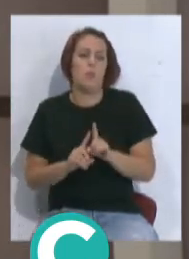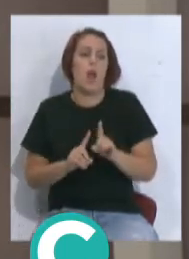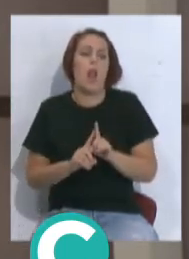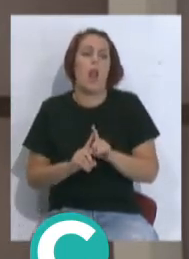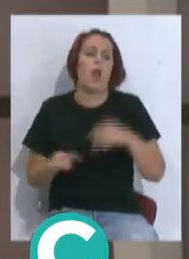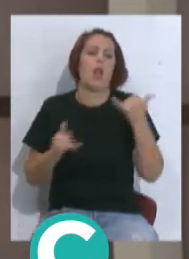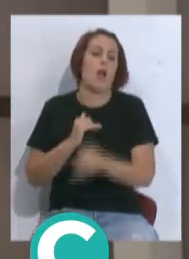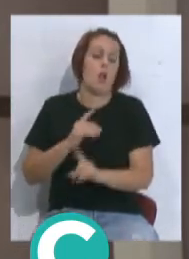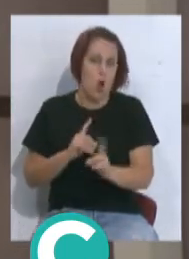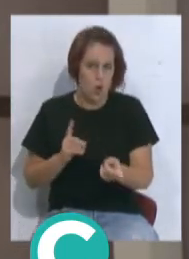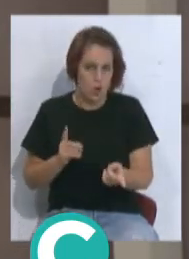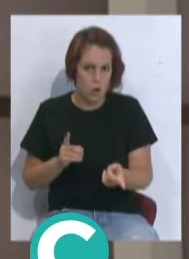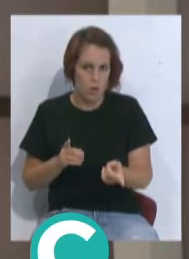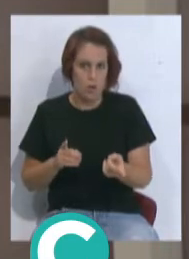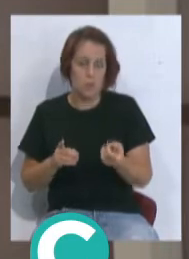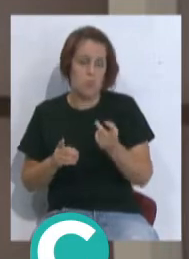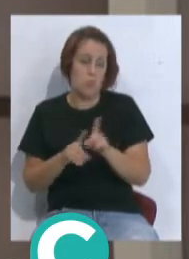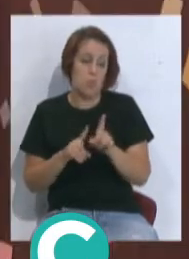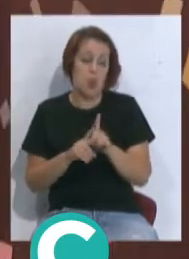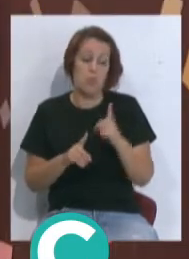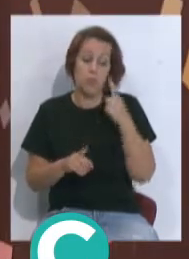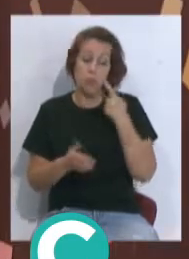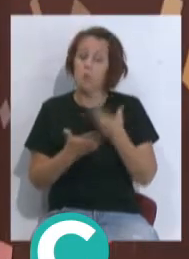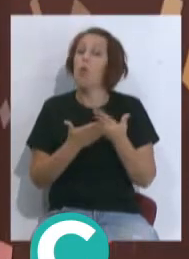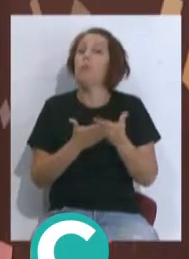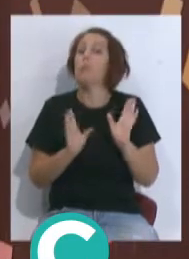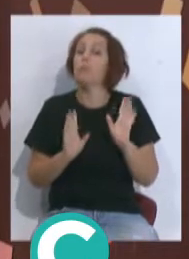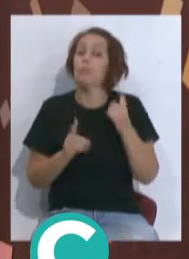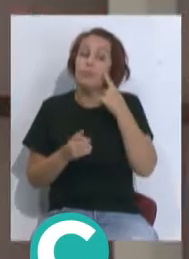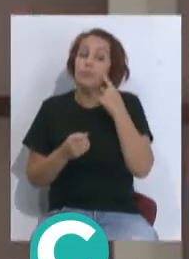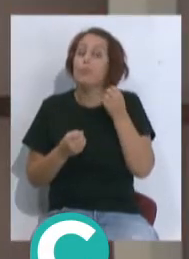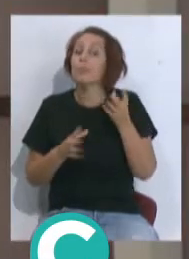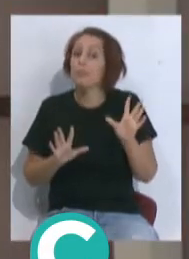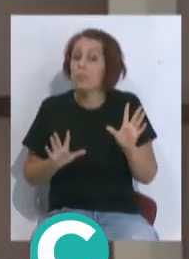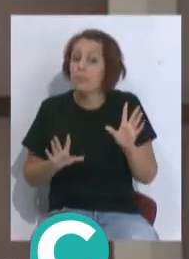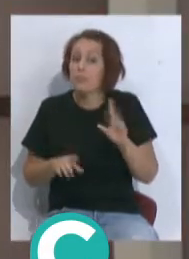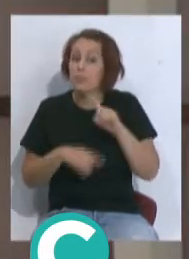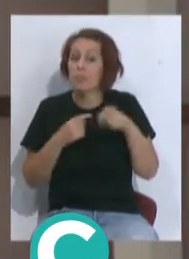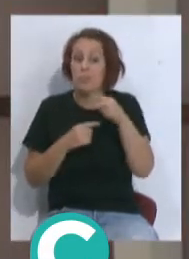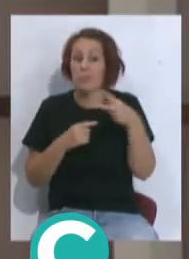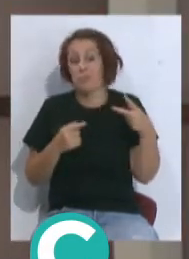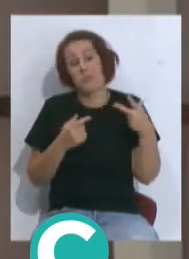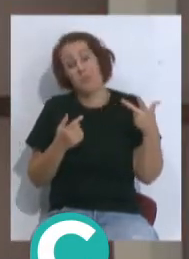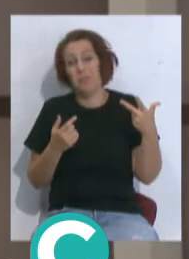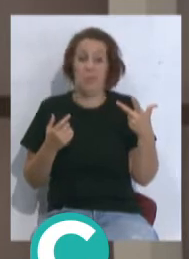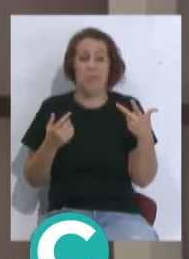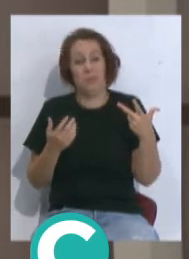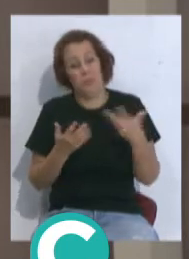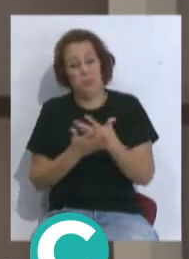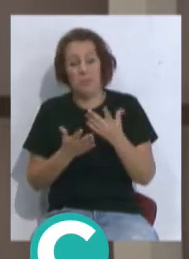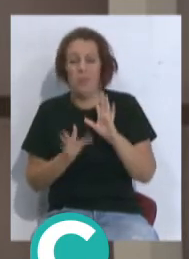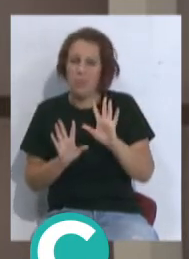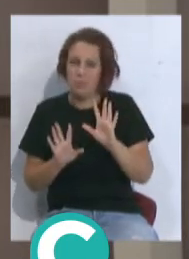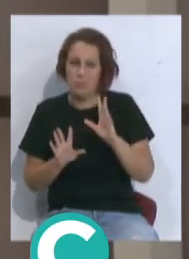del todo, sino que bueno, fue una apuesta que... Claro, que no salió a lo mejor como ellos pensaban, pero que tampoco creo que les saliera tan